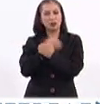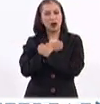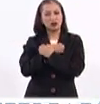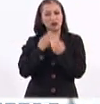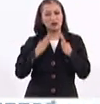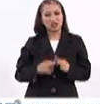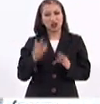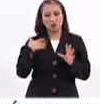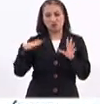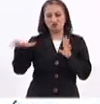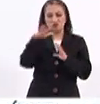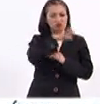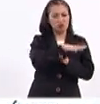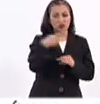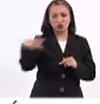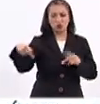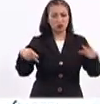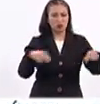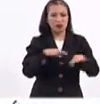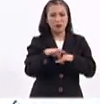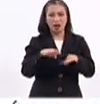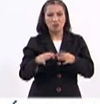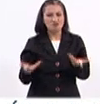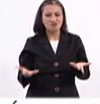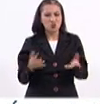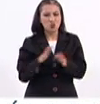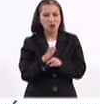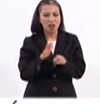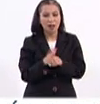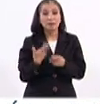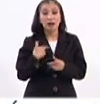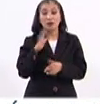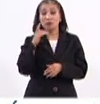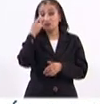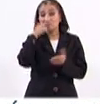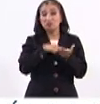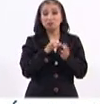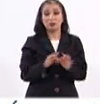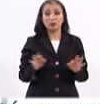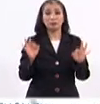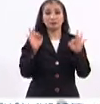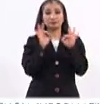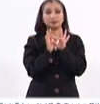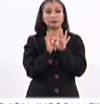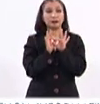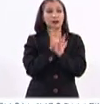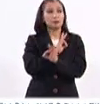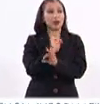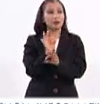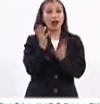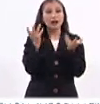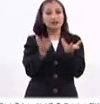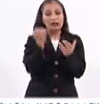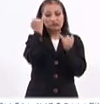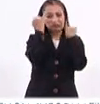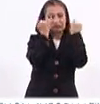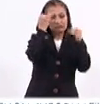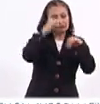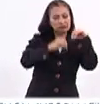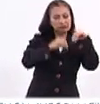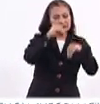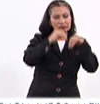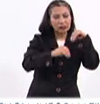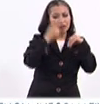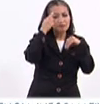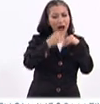se delimita el contexto en el cual podemos intervenir, pero me parece importante que se puedan generar estrategias